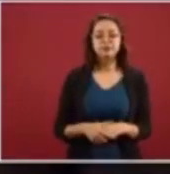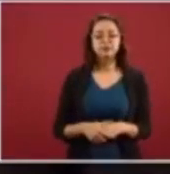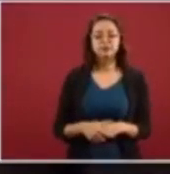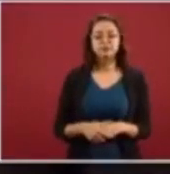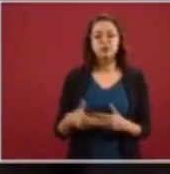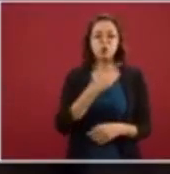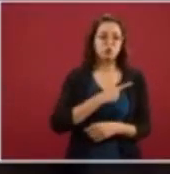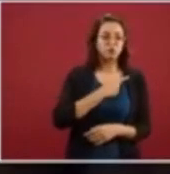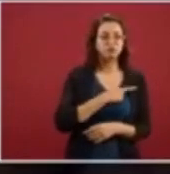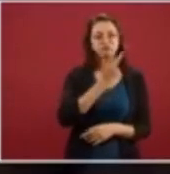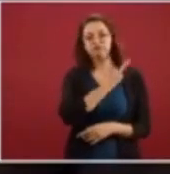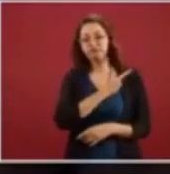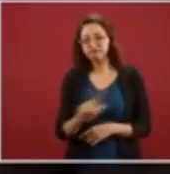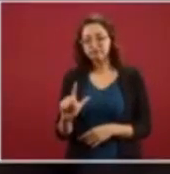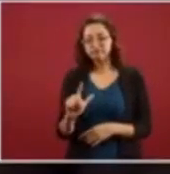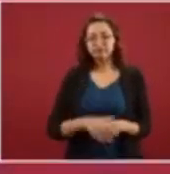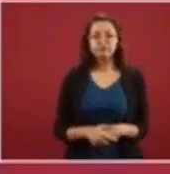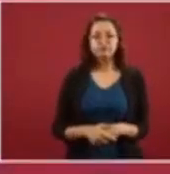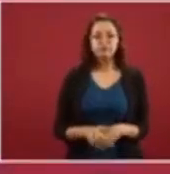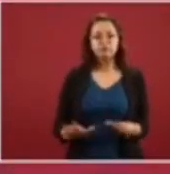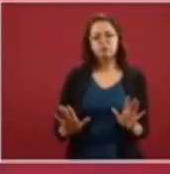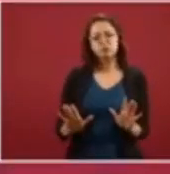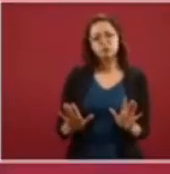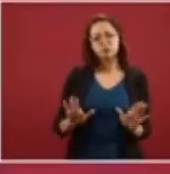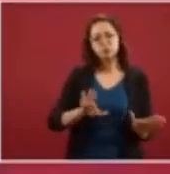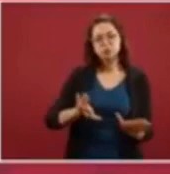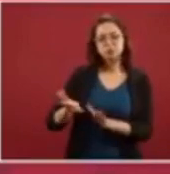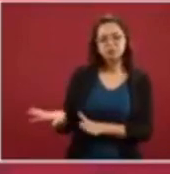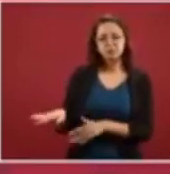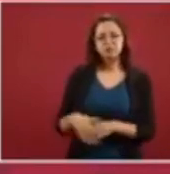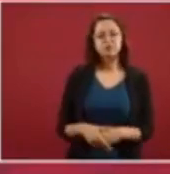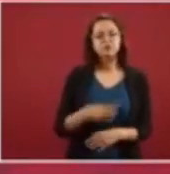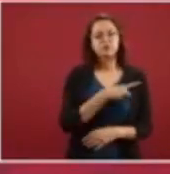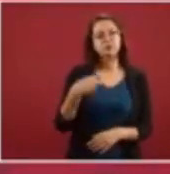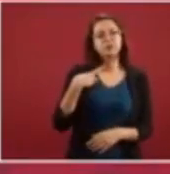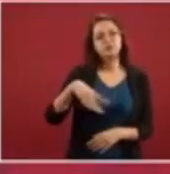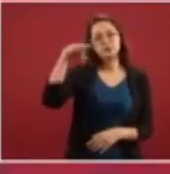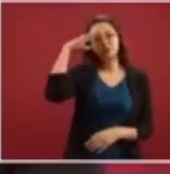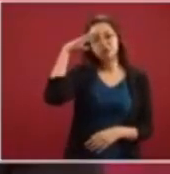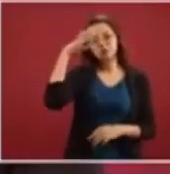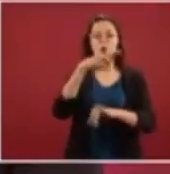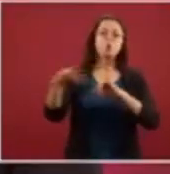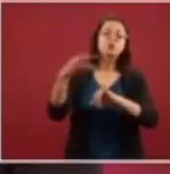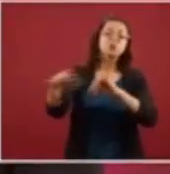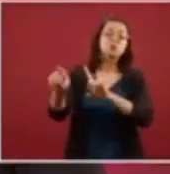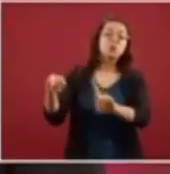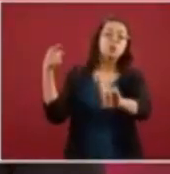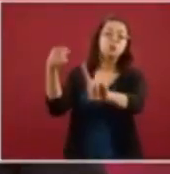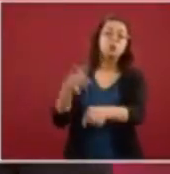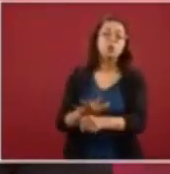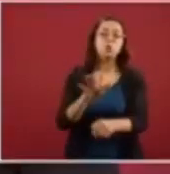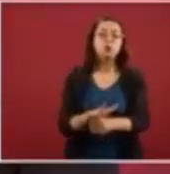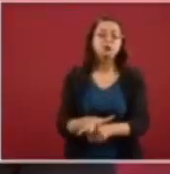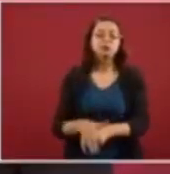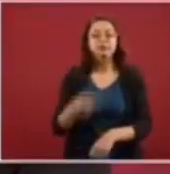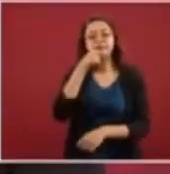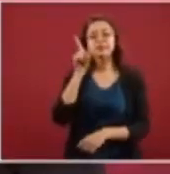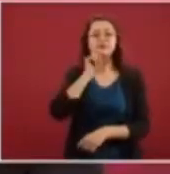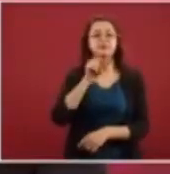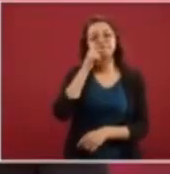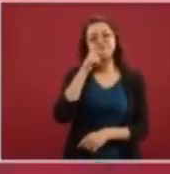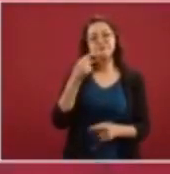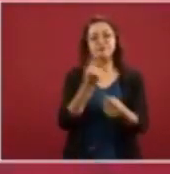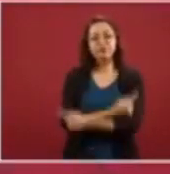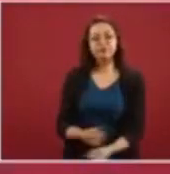si nos gusta o no nos gusta, pensemos en el fin último, ¿no? Que es que las niñas, los